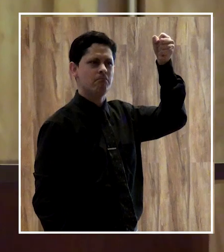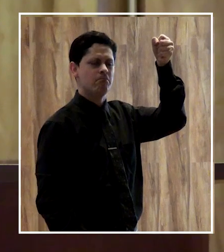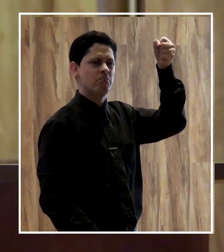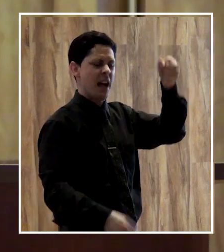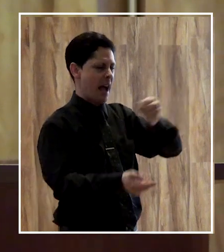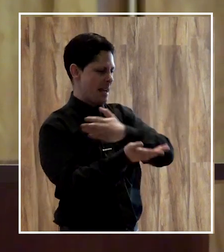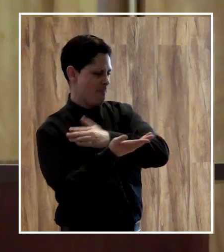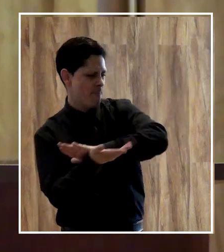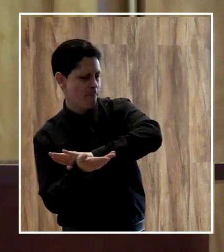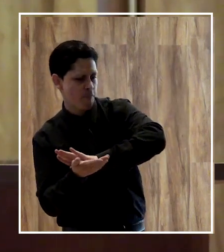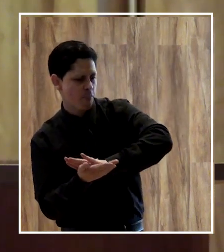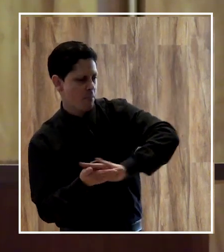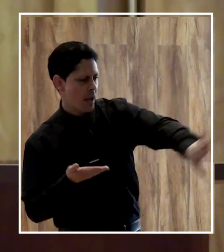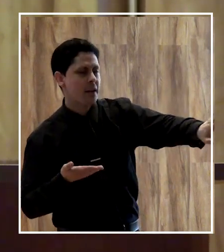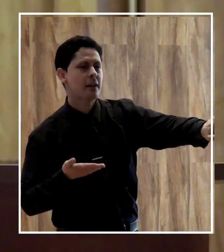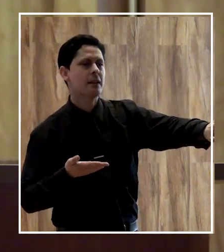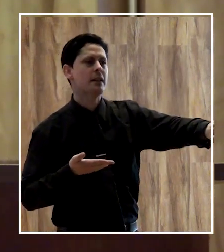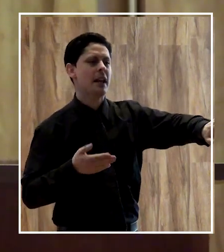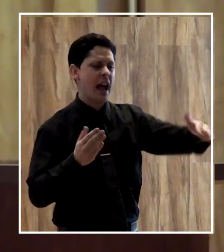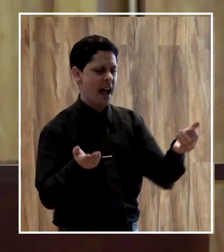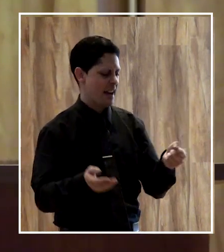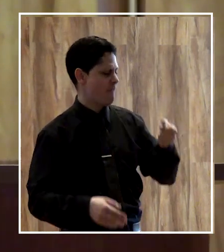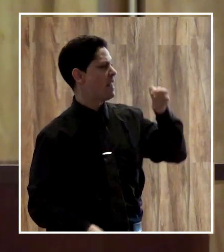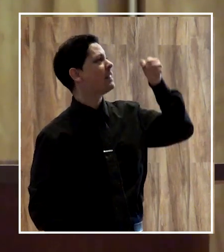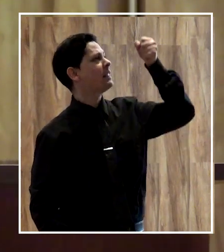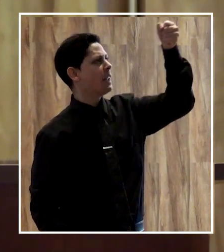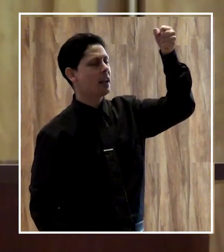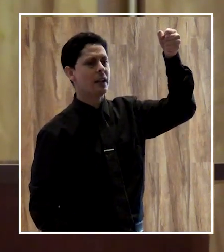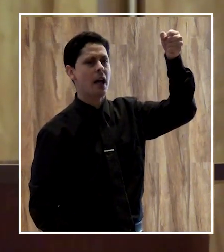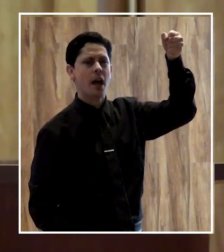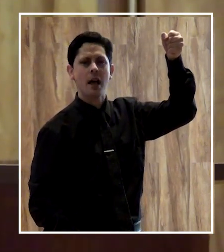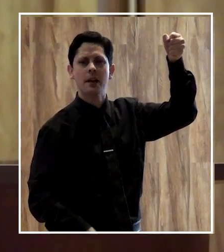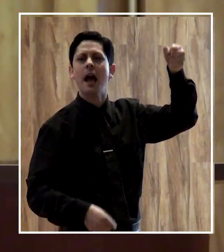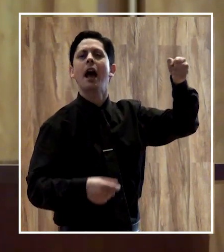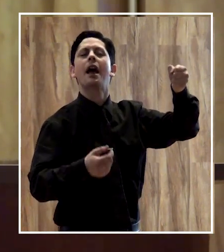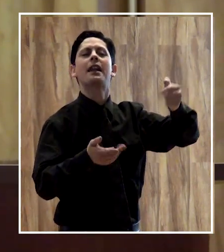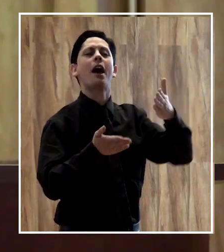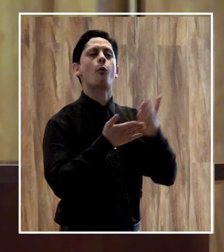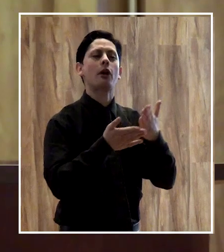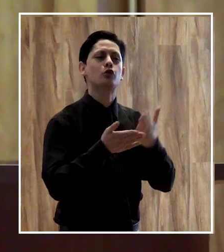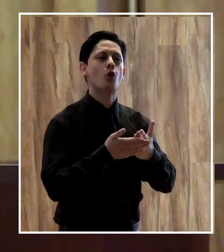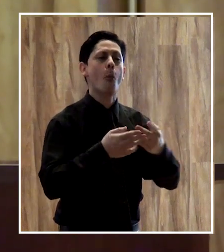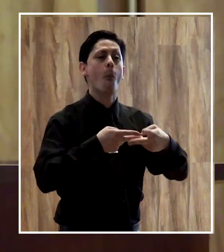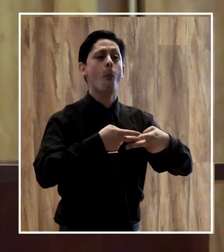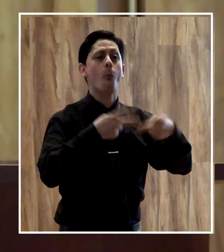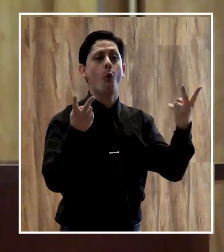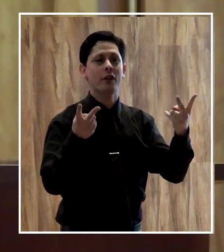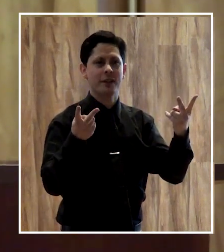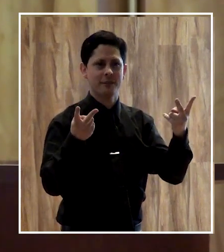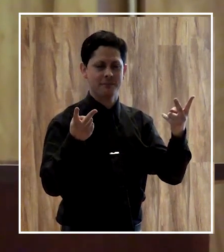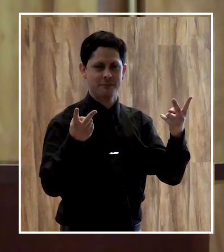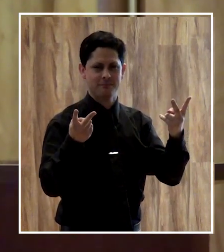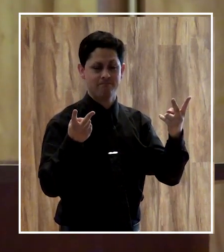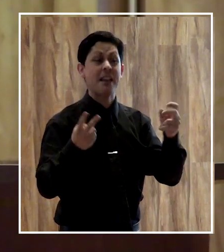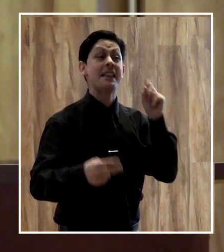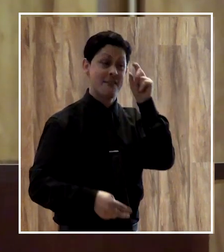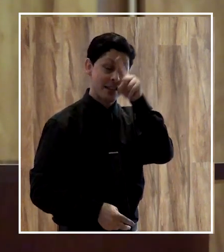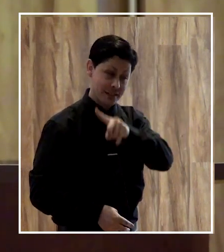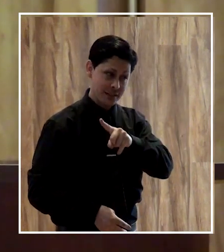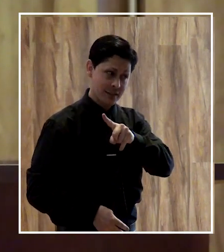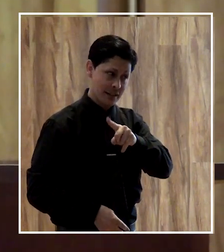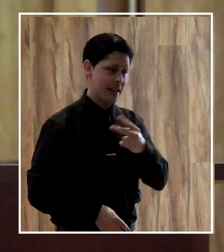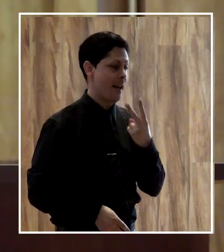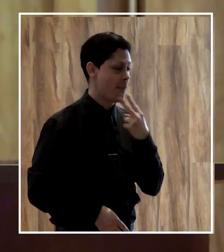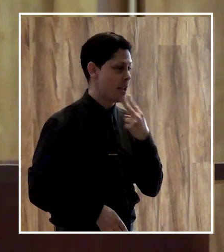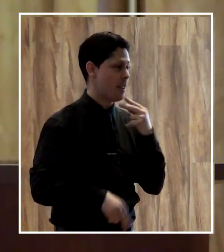limpiarla y a levantarla dentro de lo difícil que era la vida y